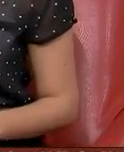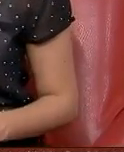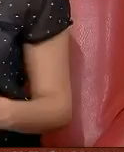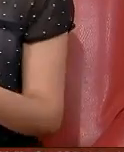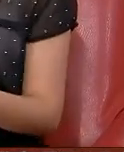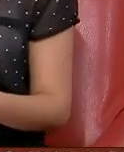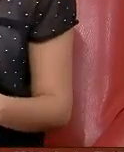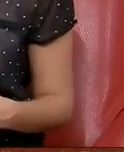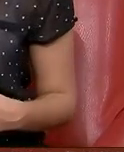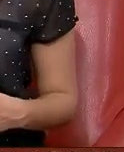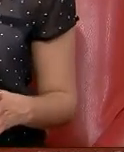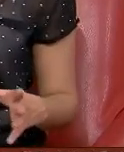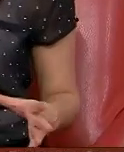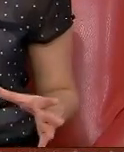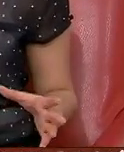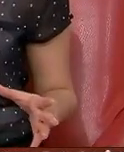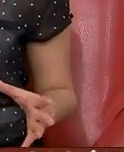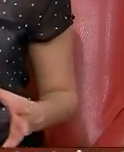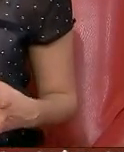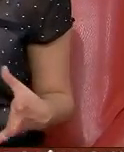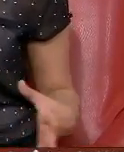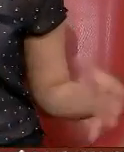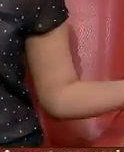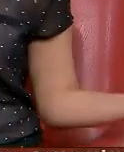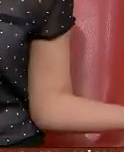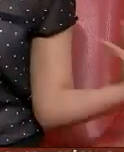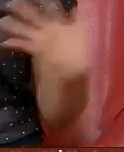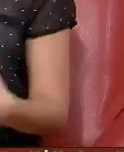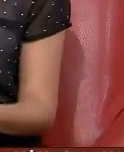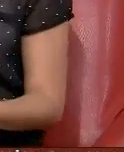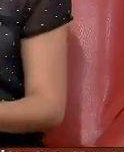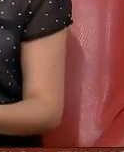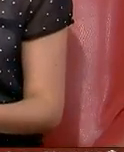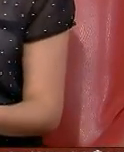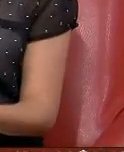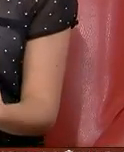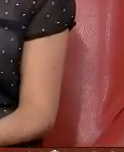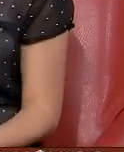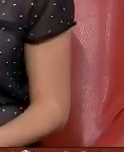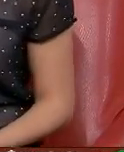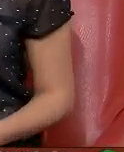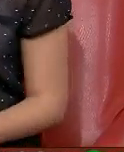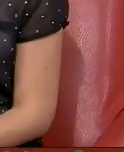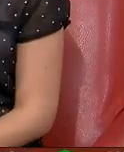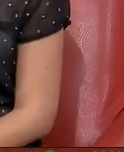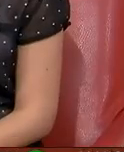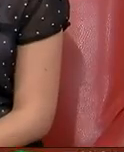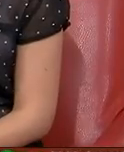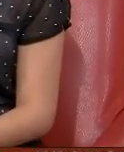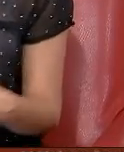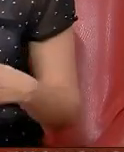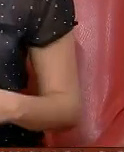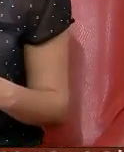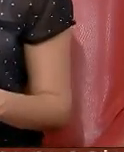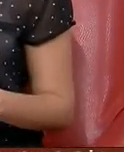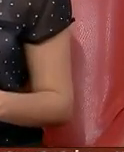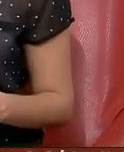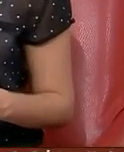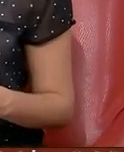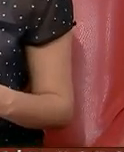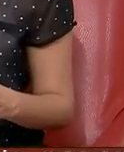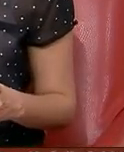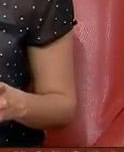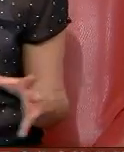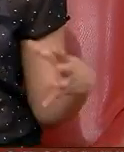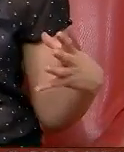que pueden contribuir científicos de todo el mundo, colaborar y, pues, por supuesto, se reduce mucho